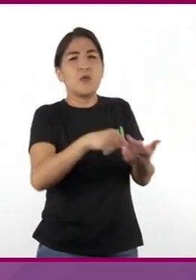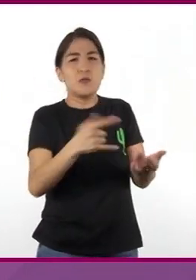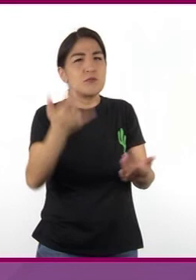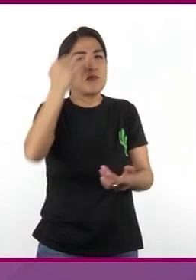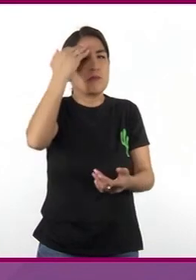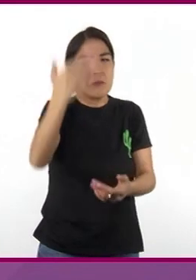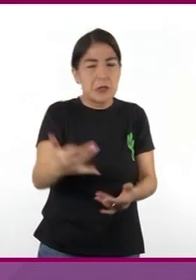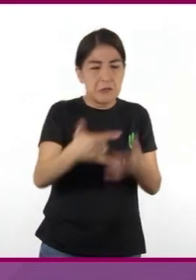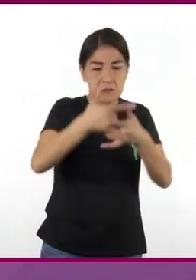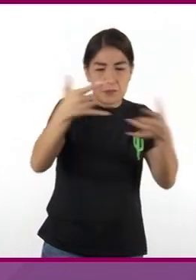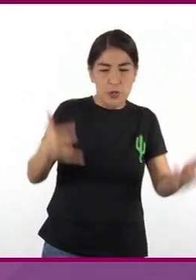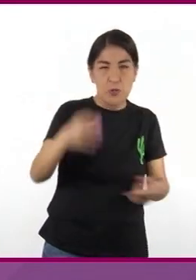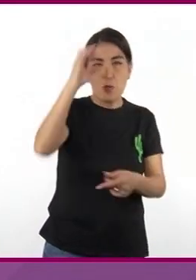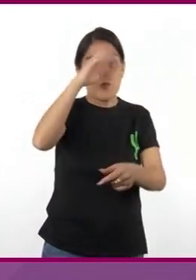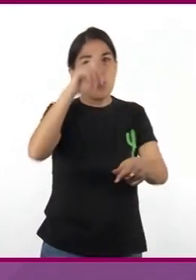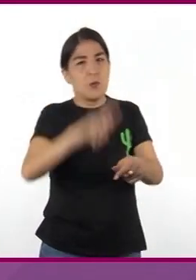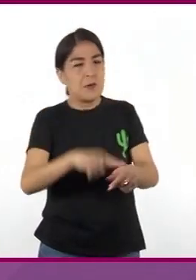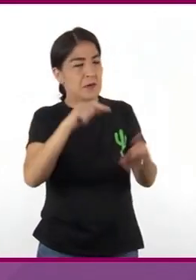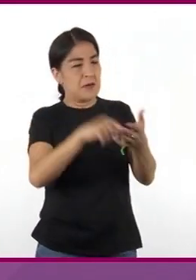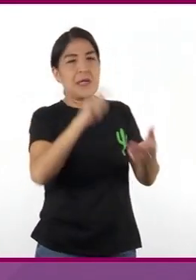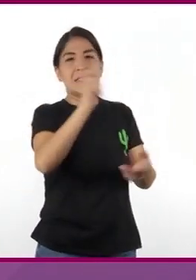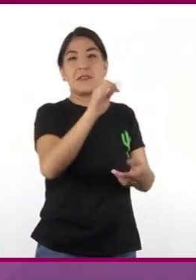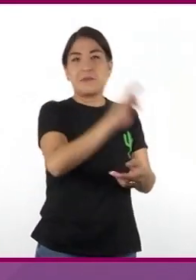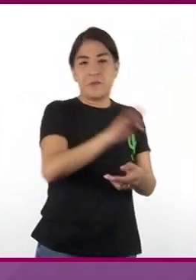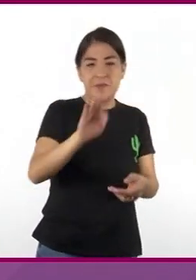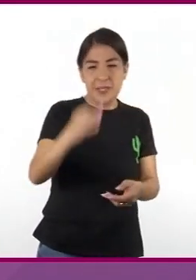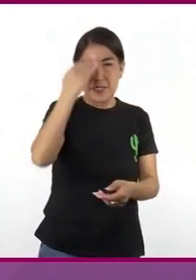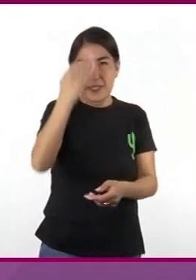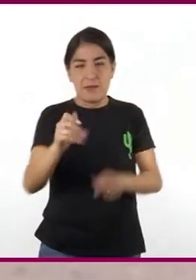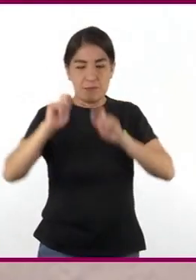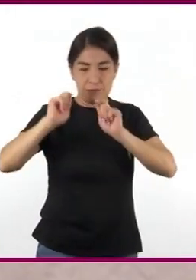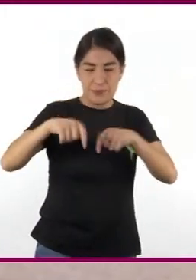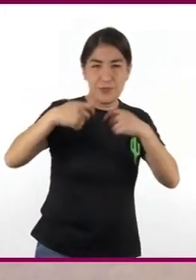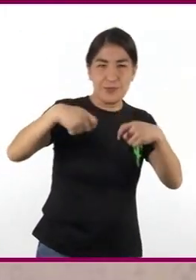para así poder situarla en su tiempo y en su tradición.